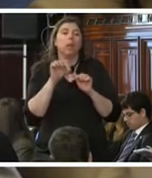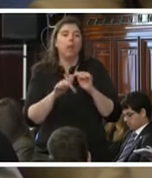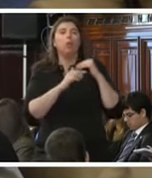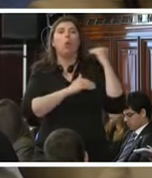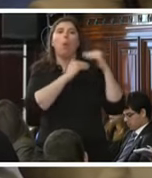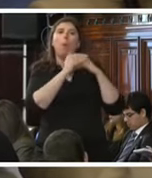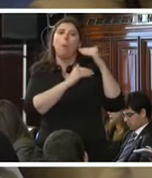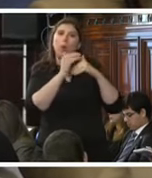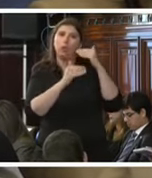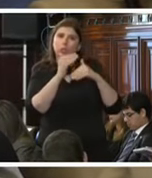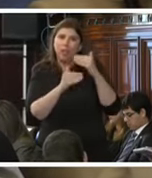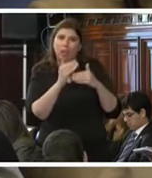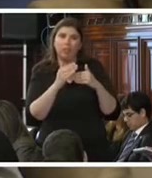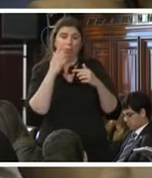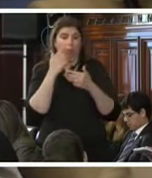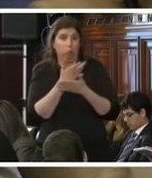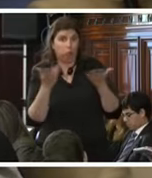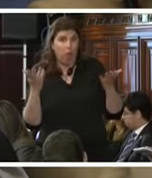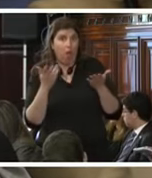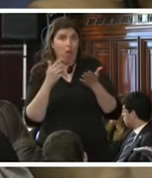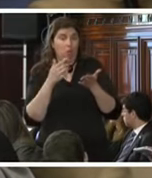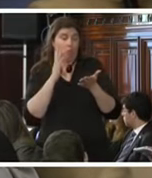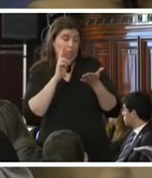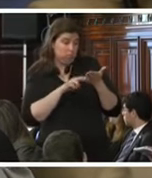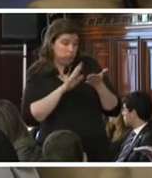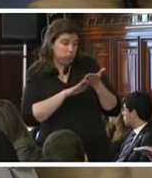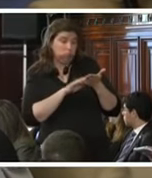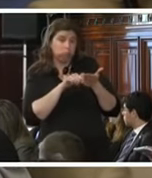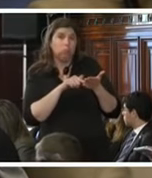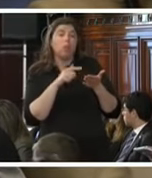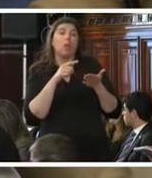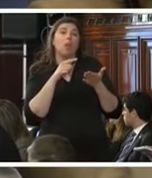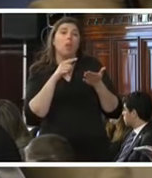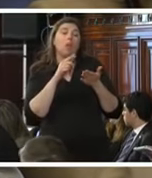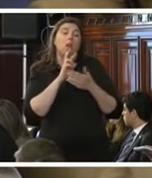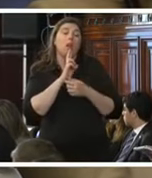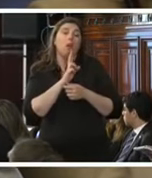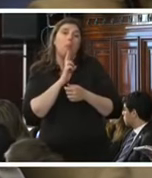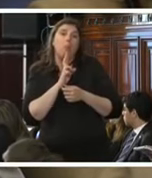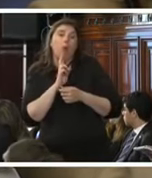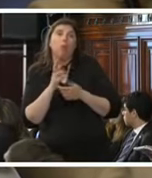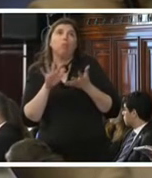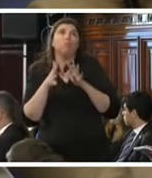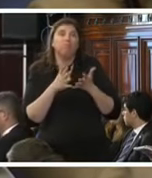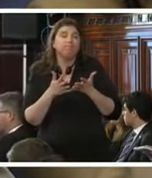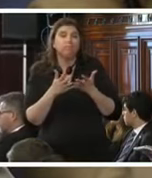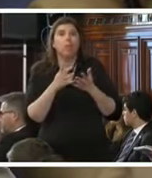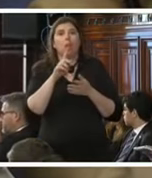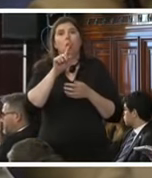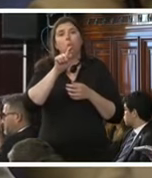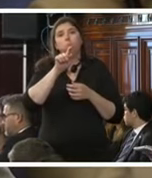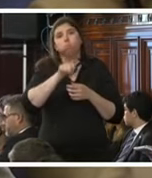ser enunciadas o demostradas sobre el papel, terminan respondiendo a criterios extrajudiciales o